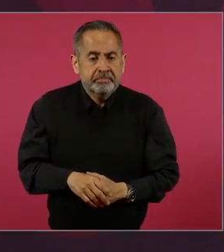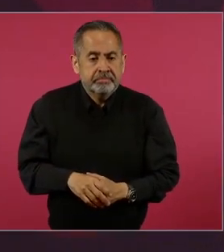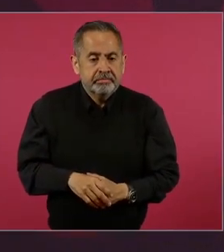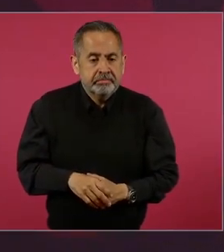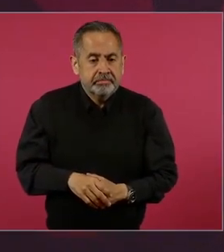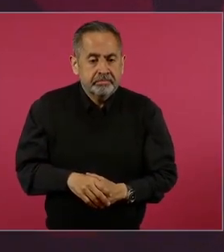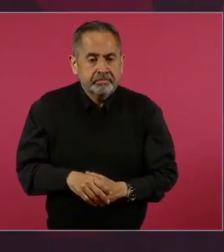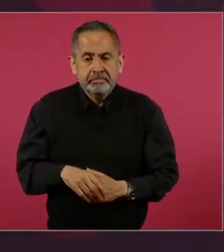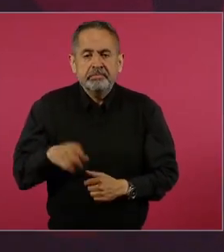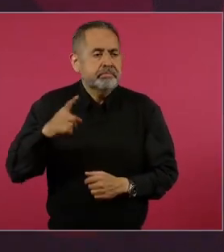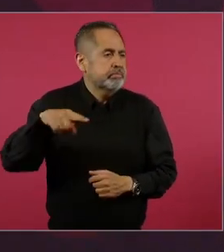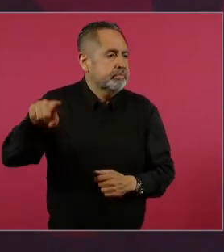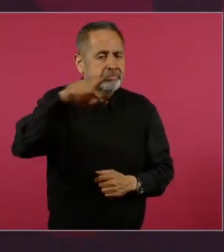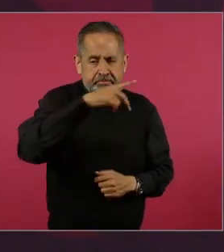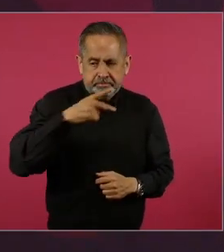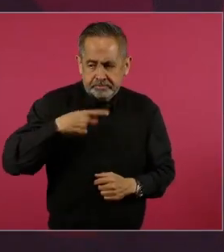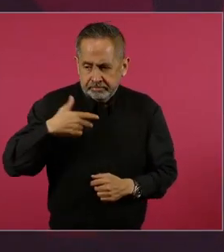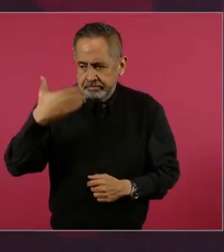lo sabe